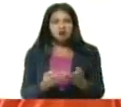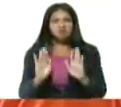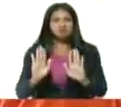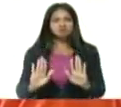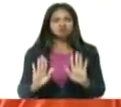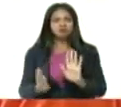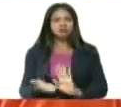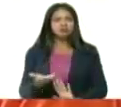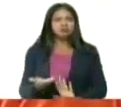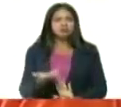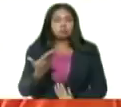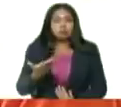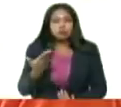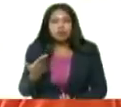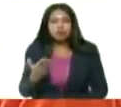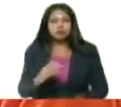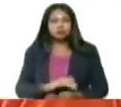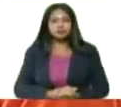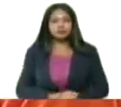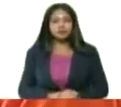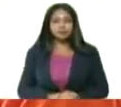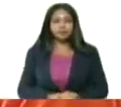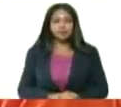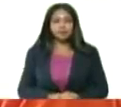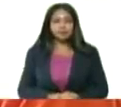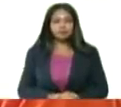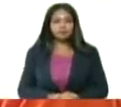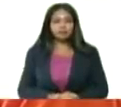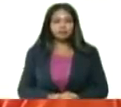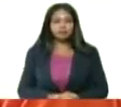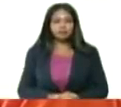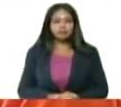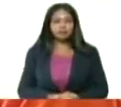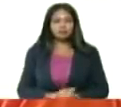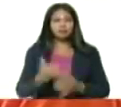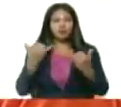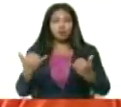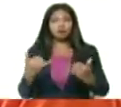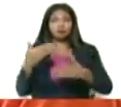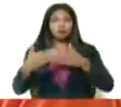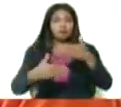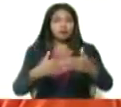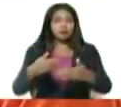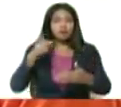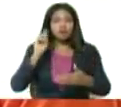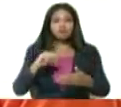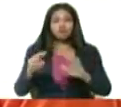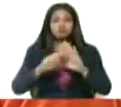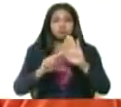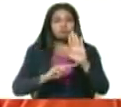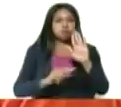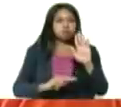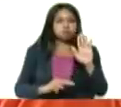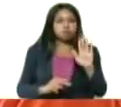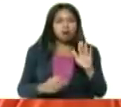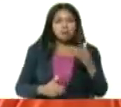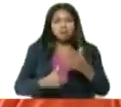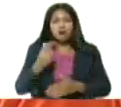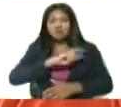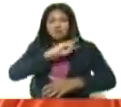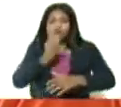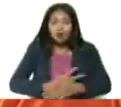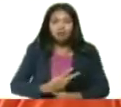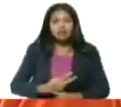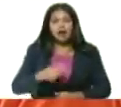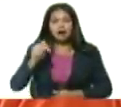muy alta. Por eso en adelante tendremos que tomar medidas más estrictas y